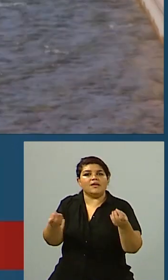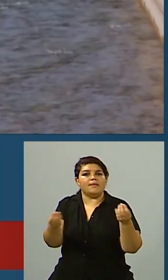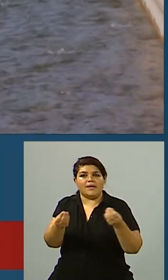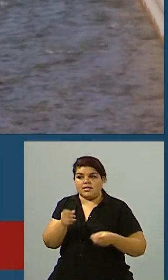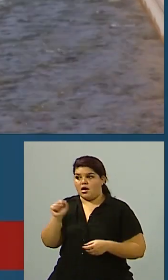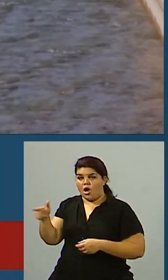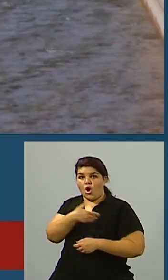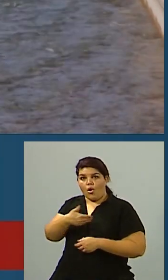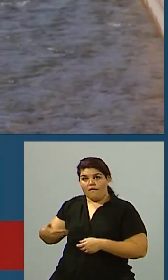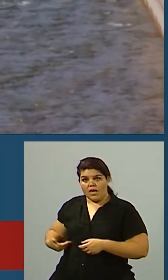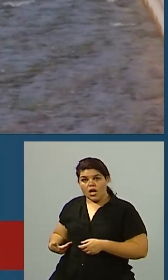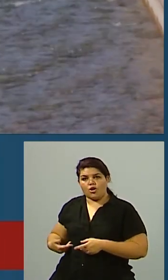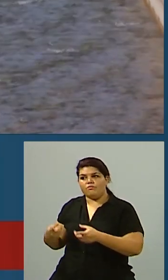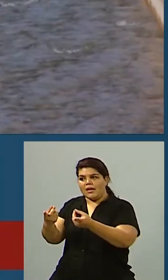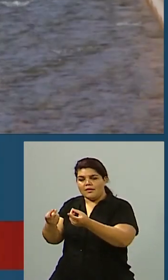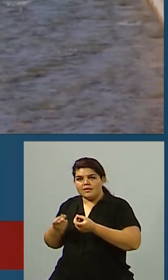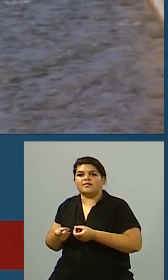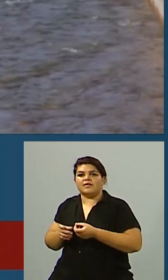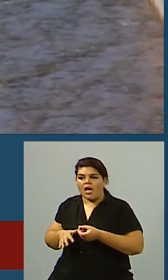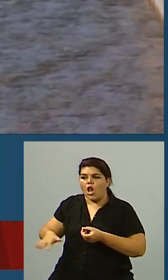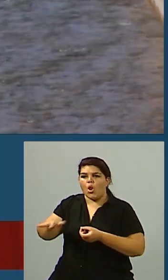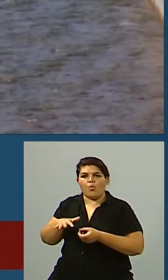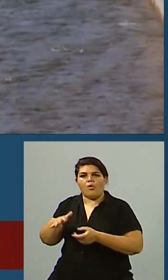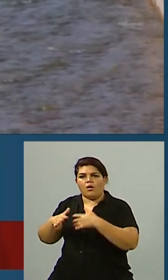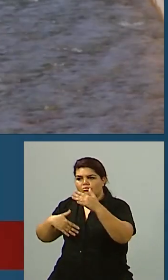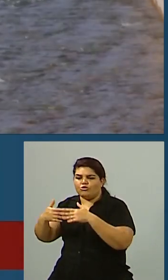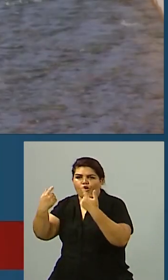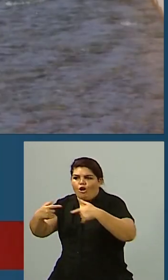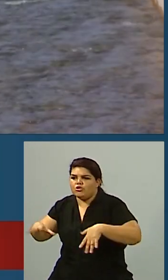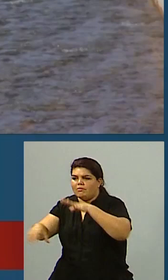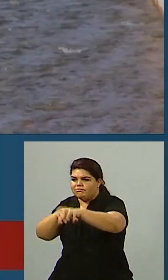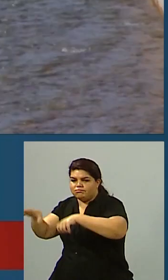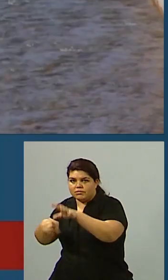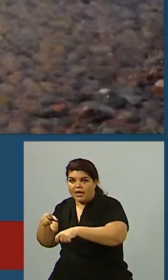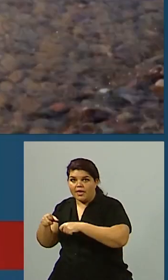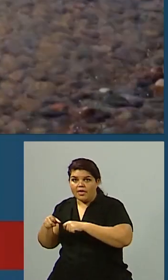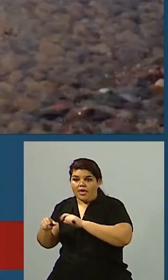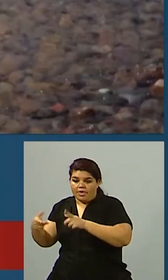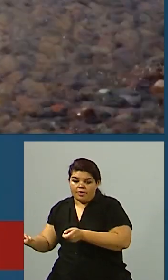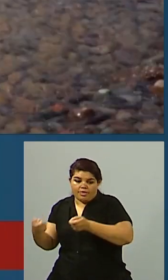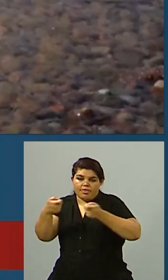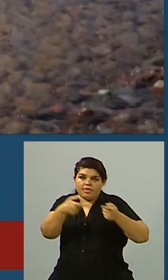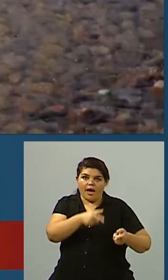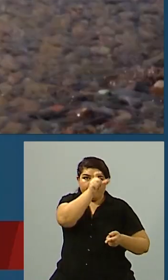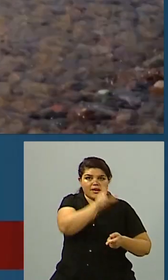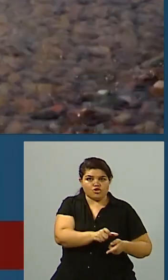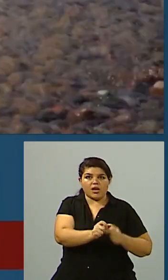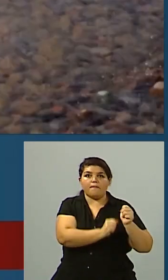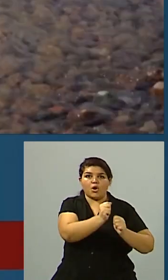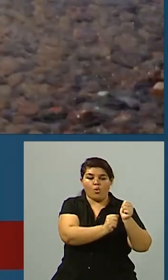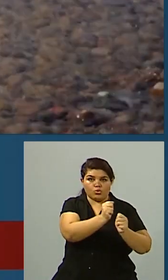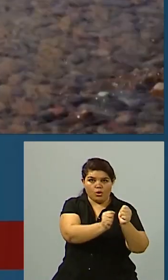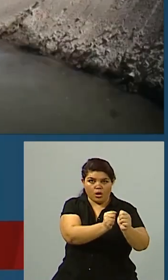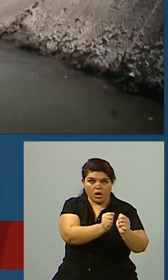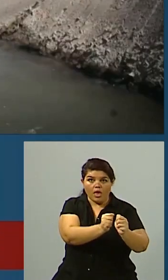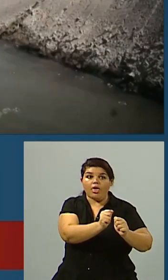que ese recurso canalizado pueda llegar al productor, y la responsabilidad de ese productor, en la medida en que pueda sus